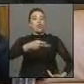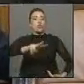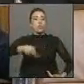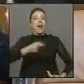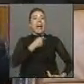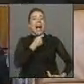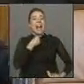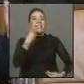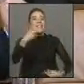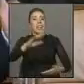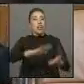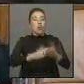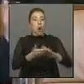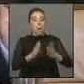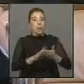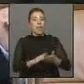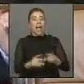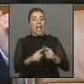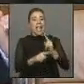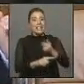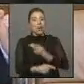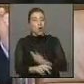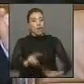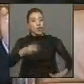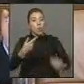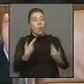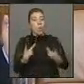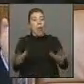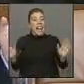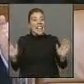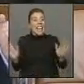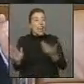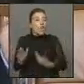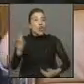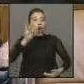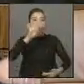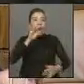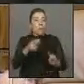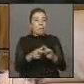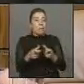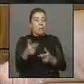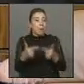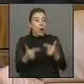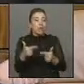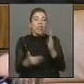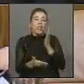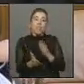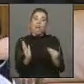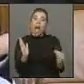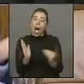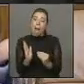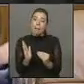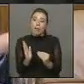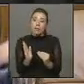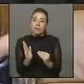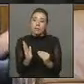garantes de la comunidad para exigirle al gobierno de turno, cualquiera sea quien que esté, que tiene que apoyar a su